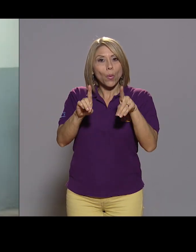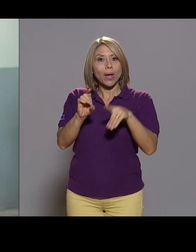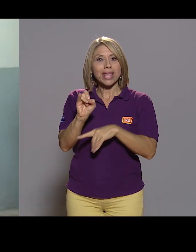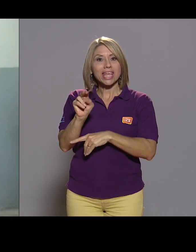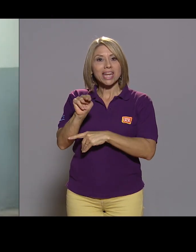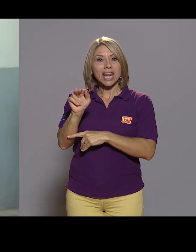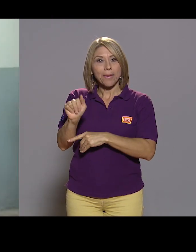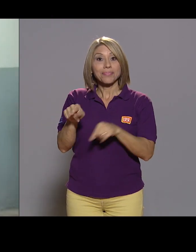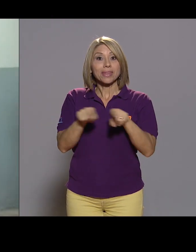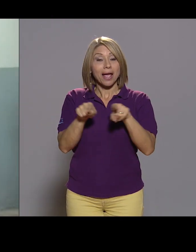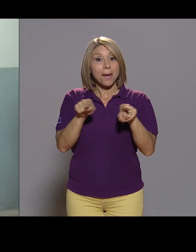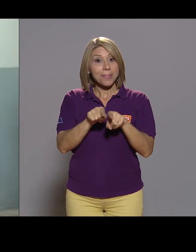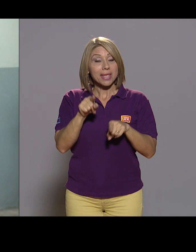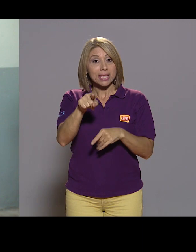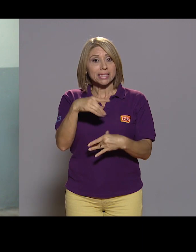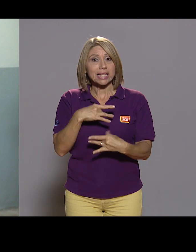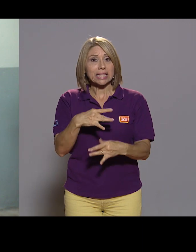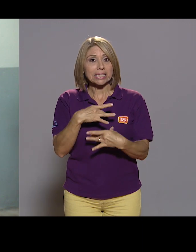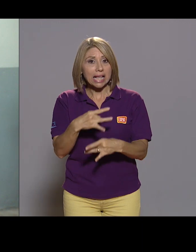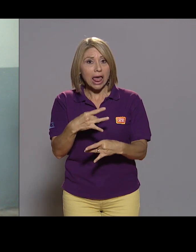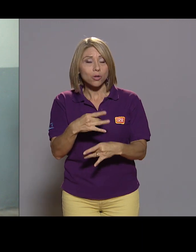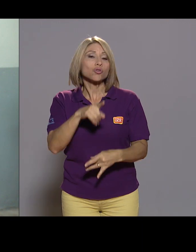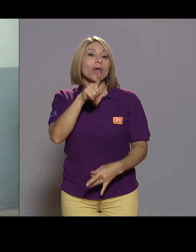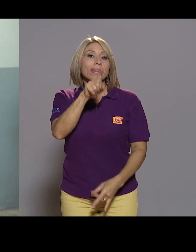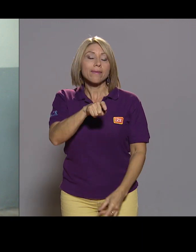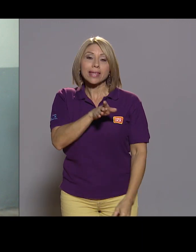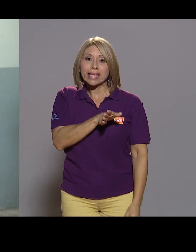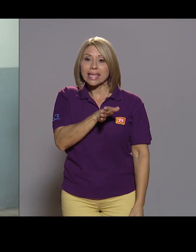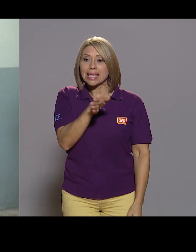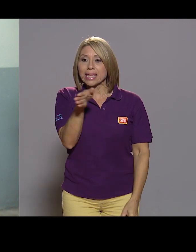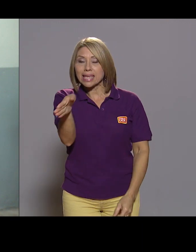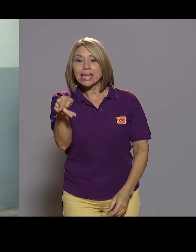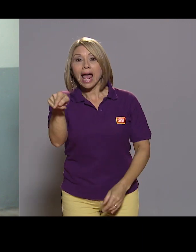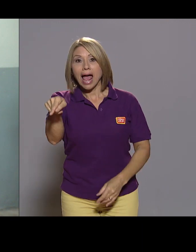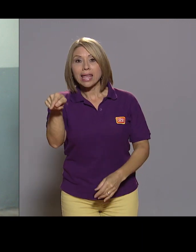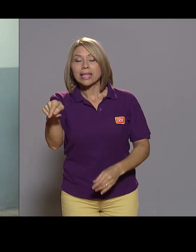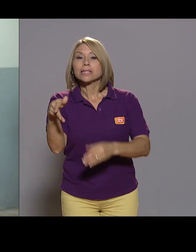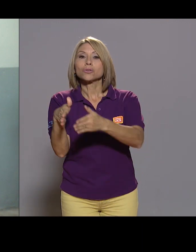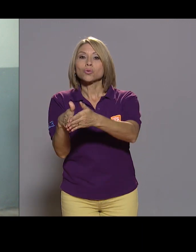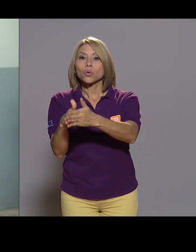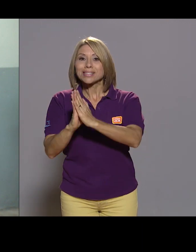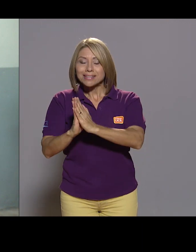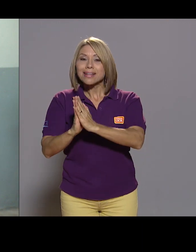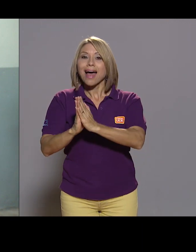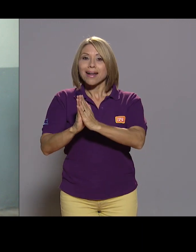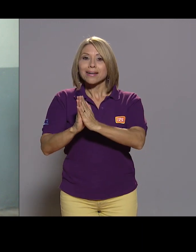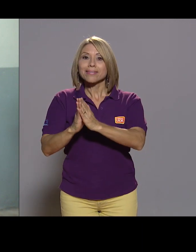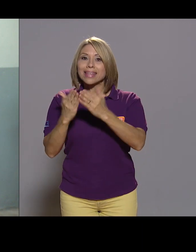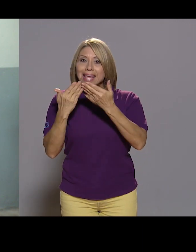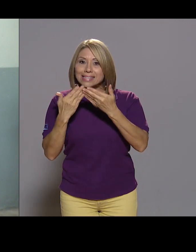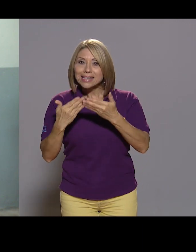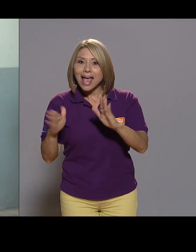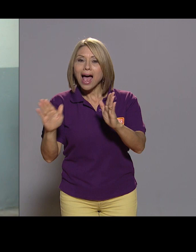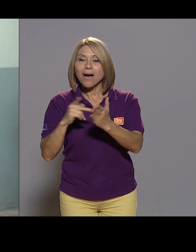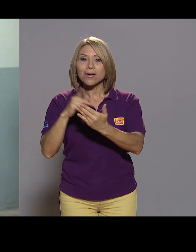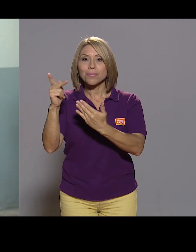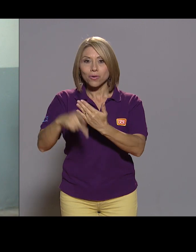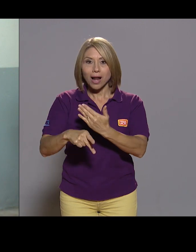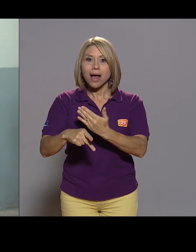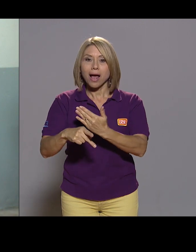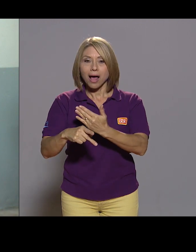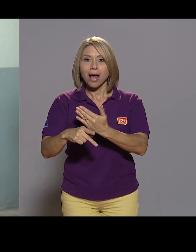están interesados, ir a esos centros y solicitar que se abra el